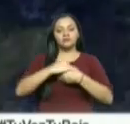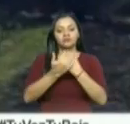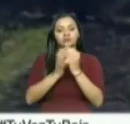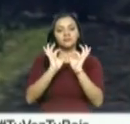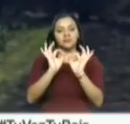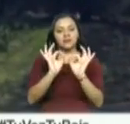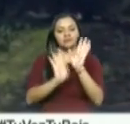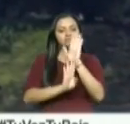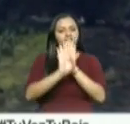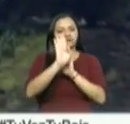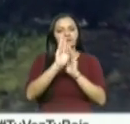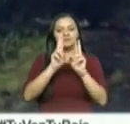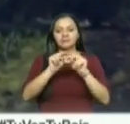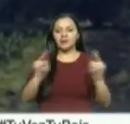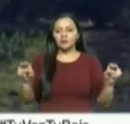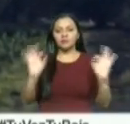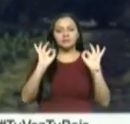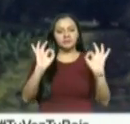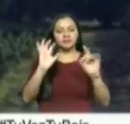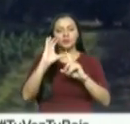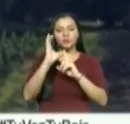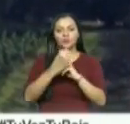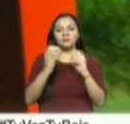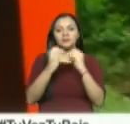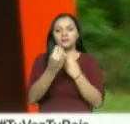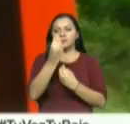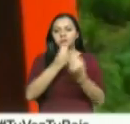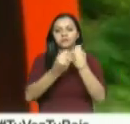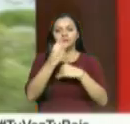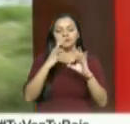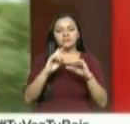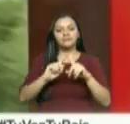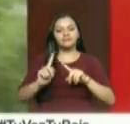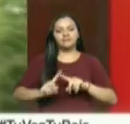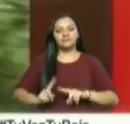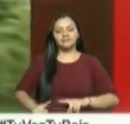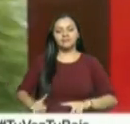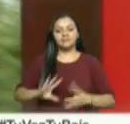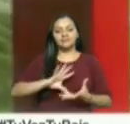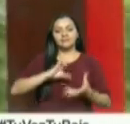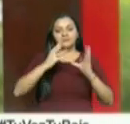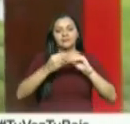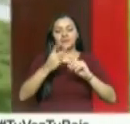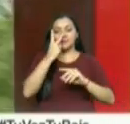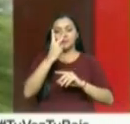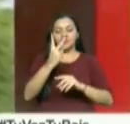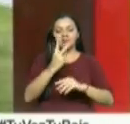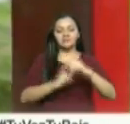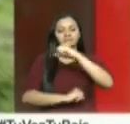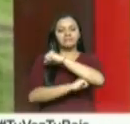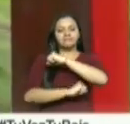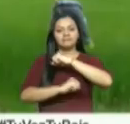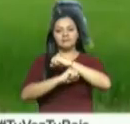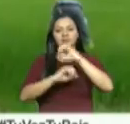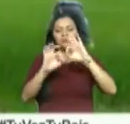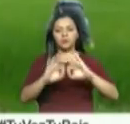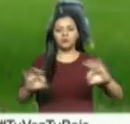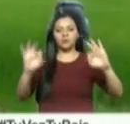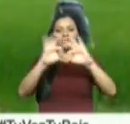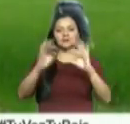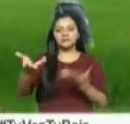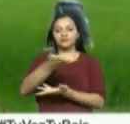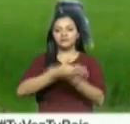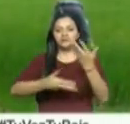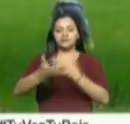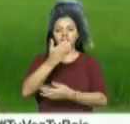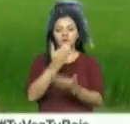riqueza y diversidad natural, cultural, gastronómica, entre otros, convirtiéndose en un pilar para la dinamización de la economía